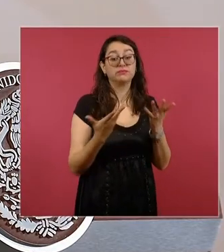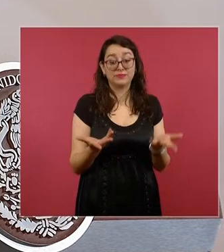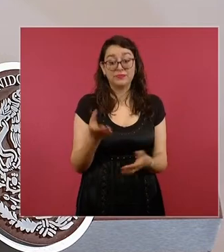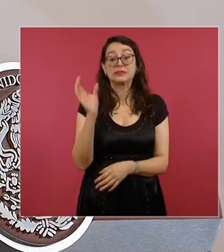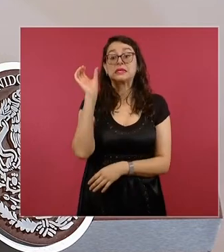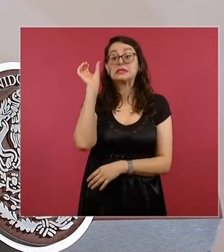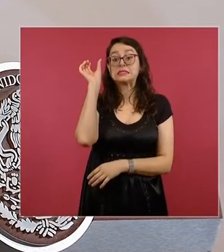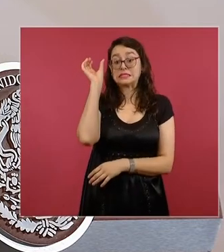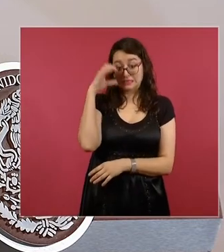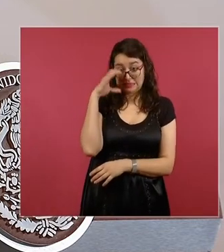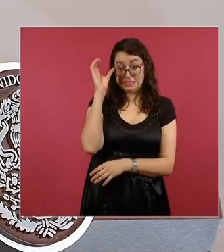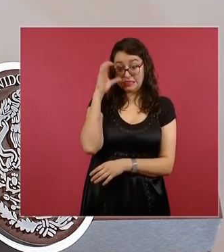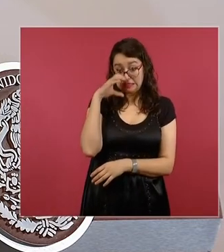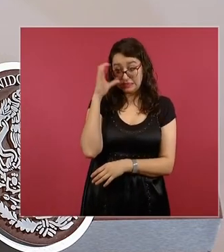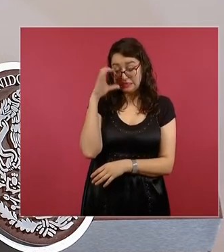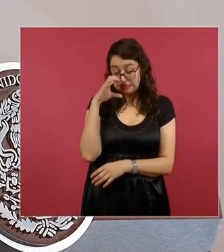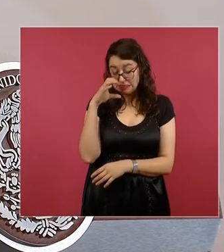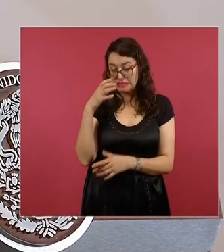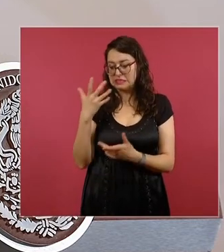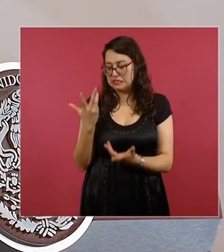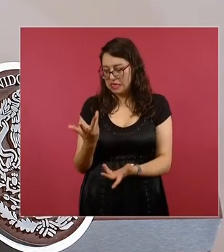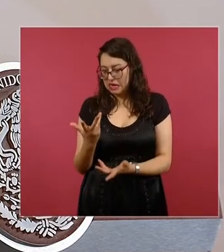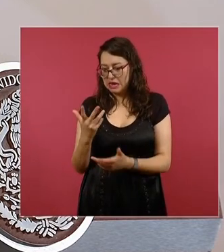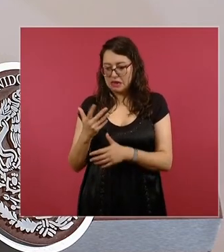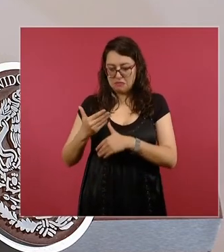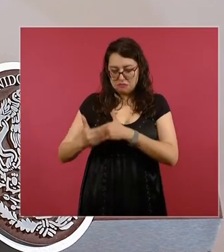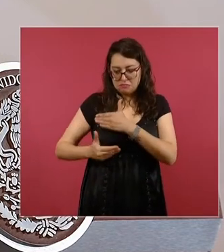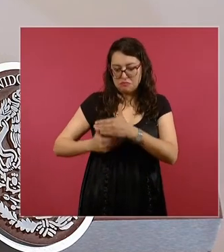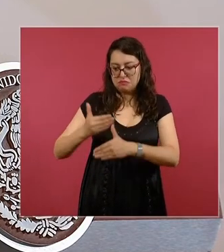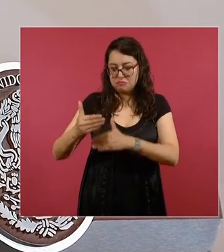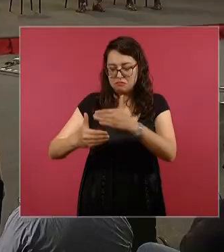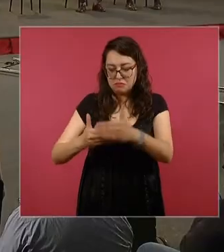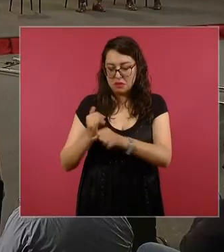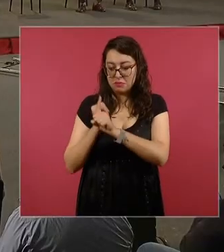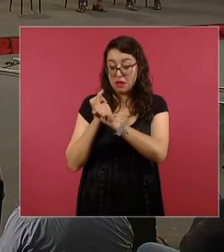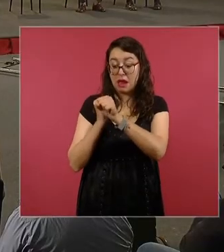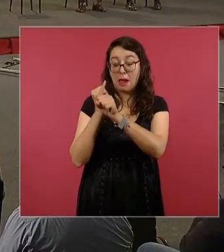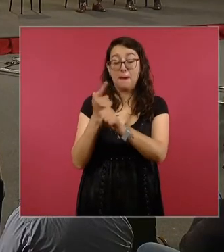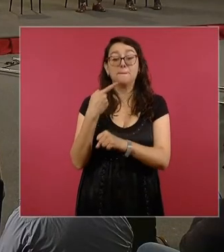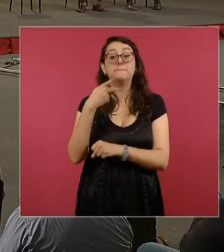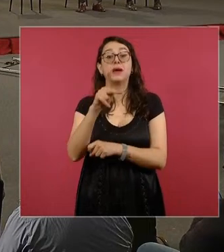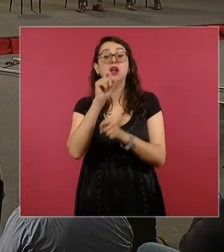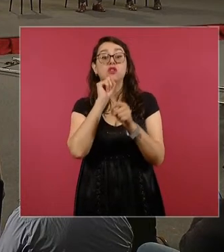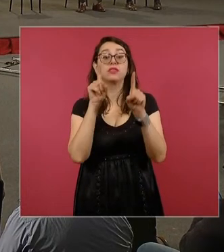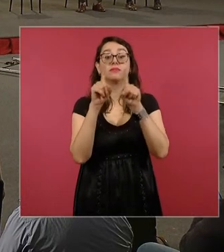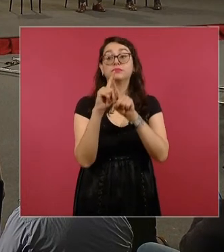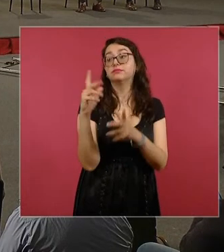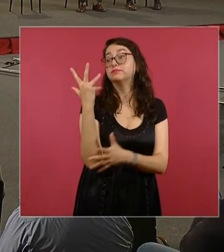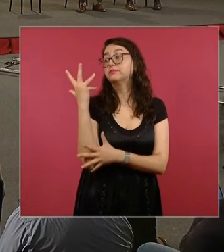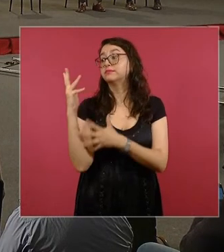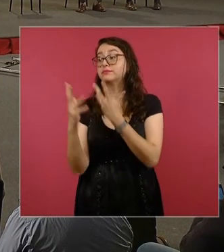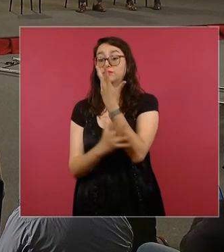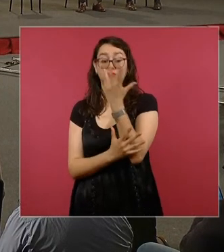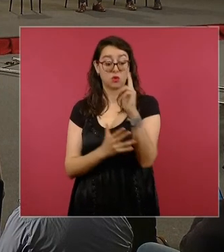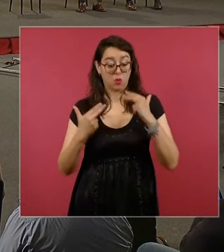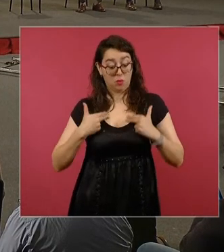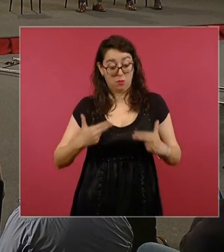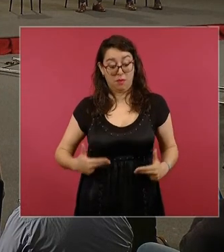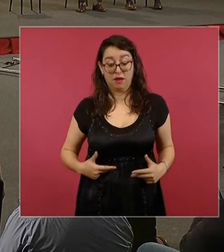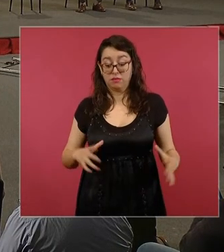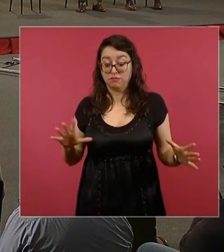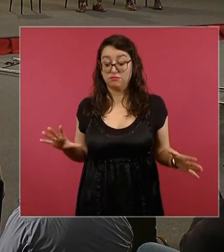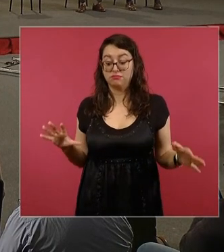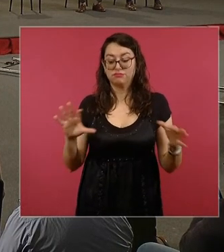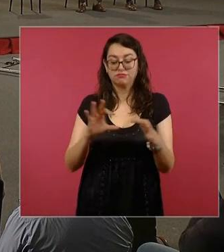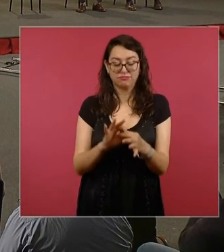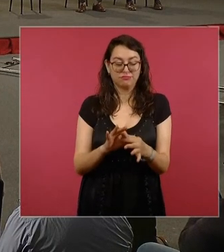ciencia comprometidas social y ambientalmente, elaboramos soluciones a los problemas que se nos presentan. No